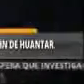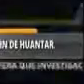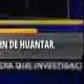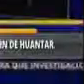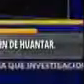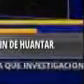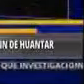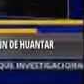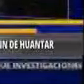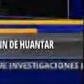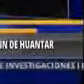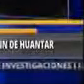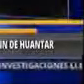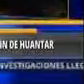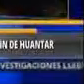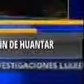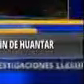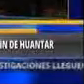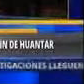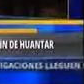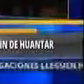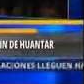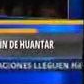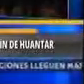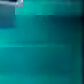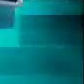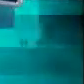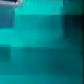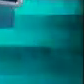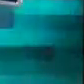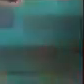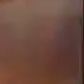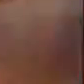Jiménez sobre que van a presentar una denuncia penal.